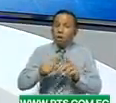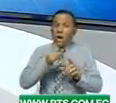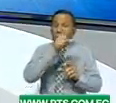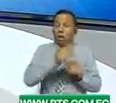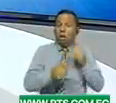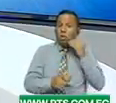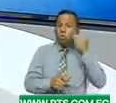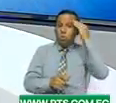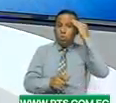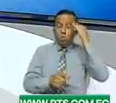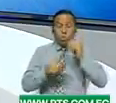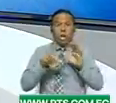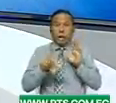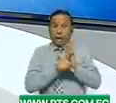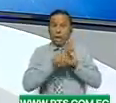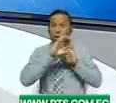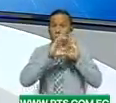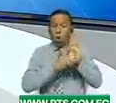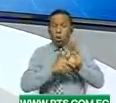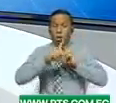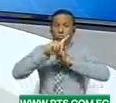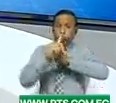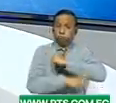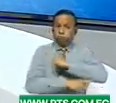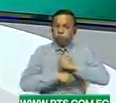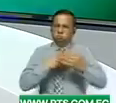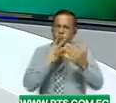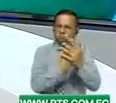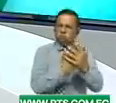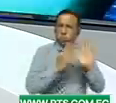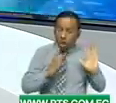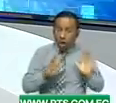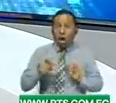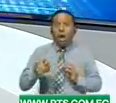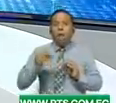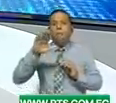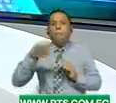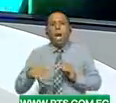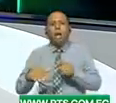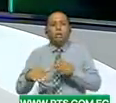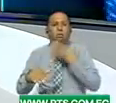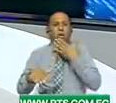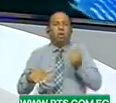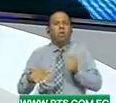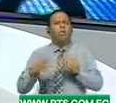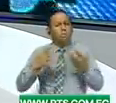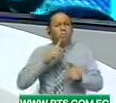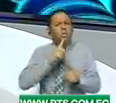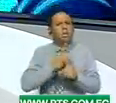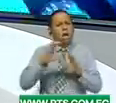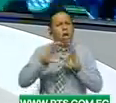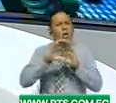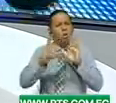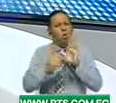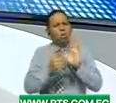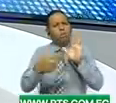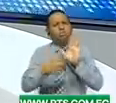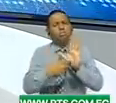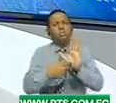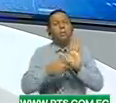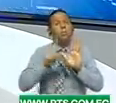a que existen medidas socioeducativas similares a las cautelares contempladas en el COIP, las organizaciones delictivas lo